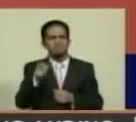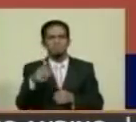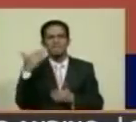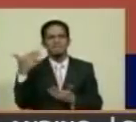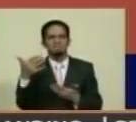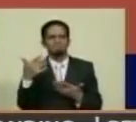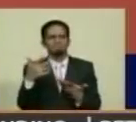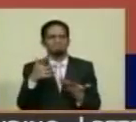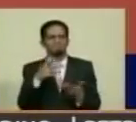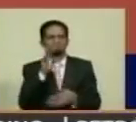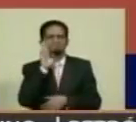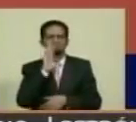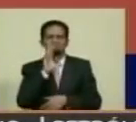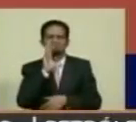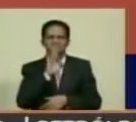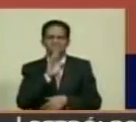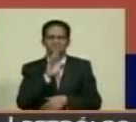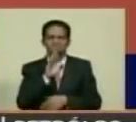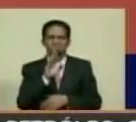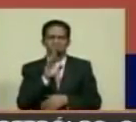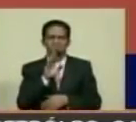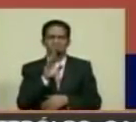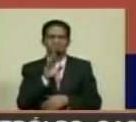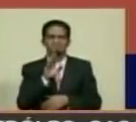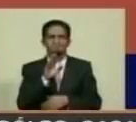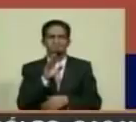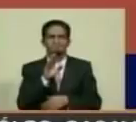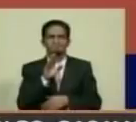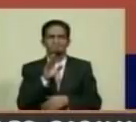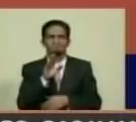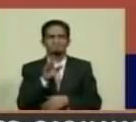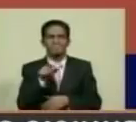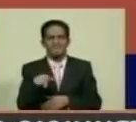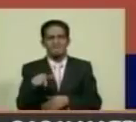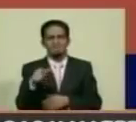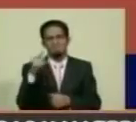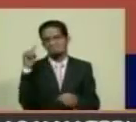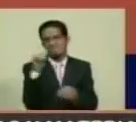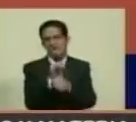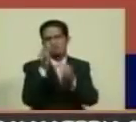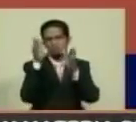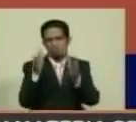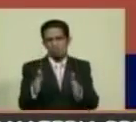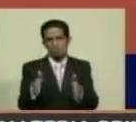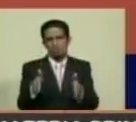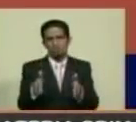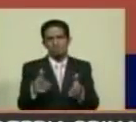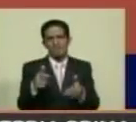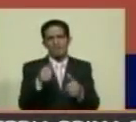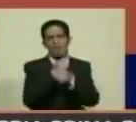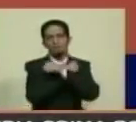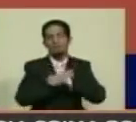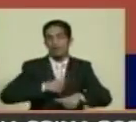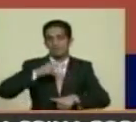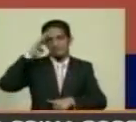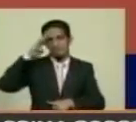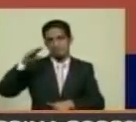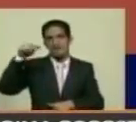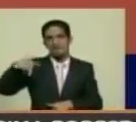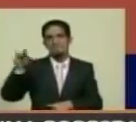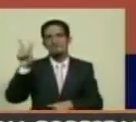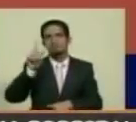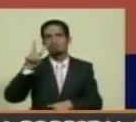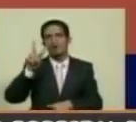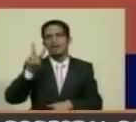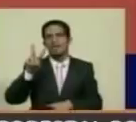conozca la dignidad de la Fuerza Armada Nacional Bolivariana, Fuerza Armada Nacional Bolivariana que es heredera de las